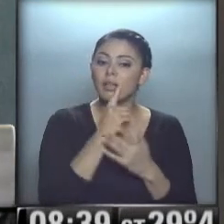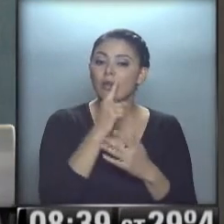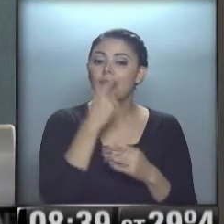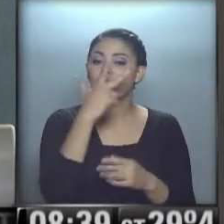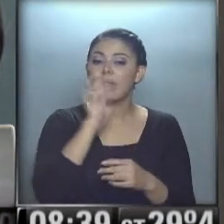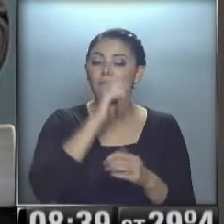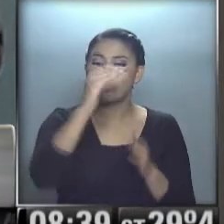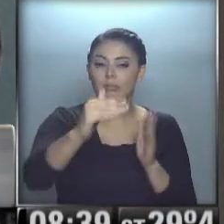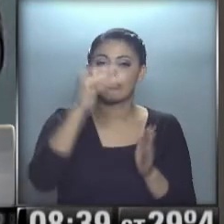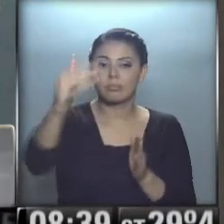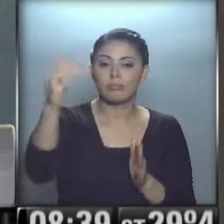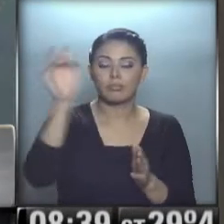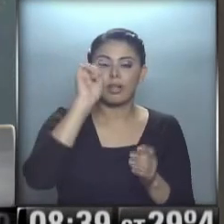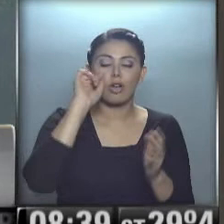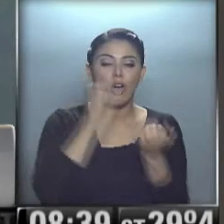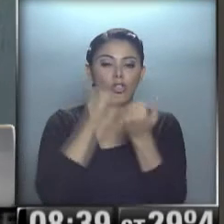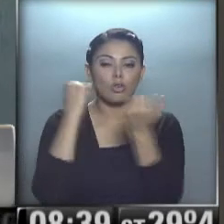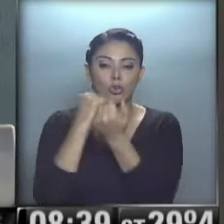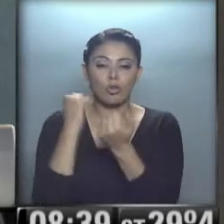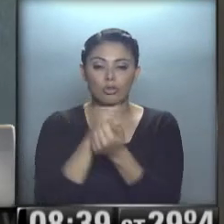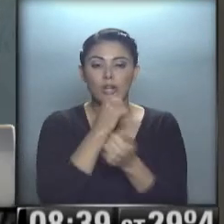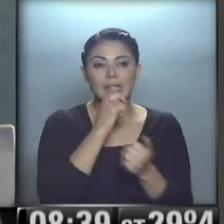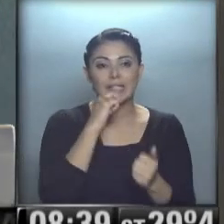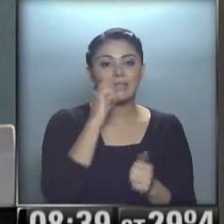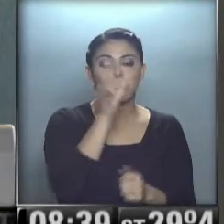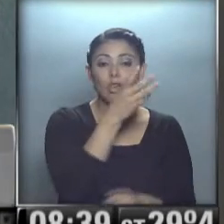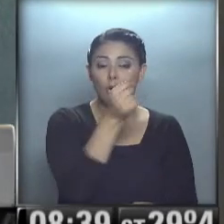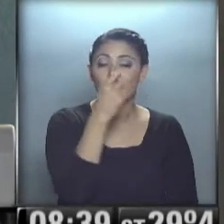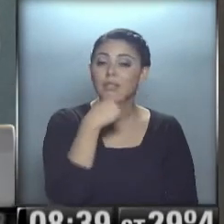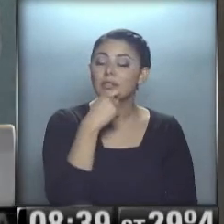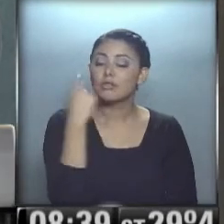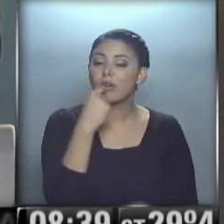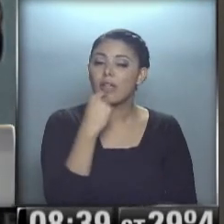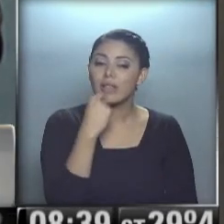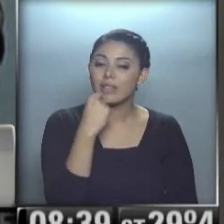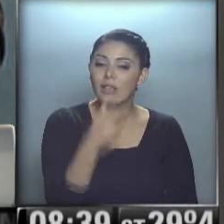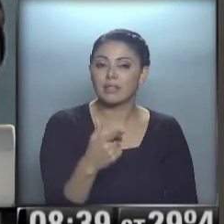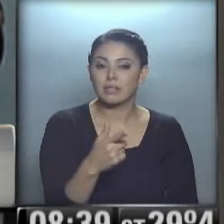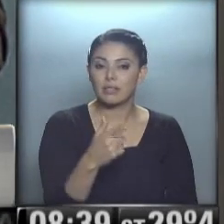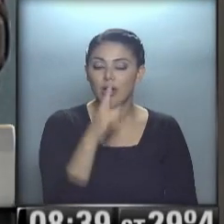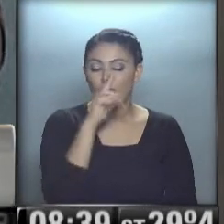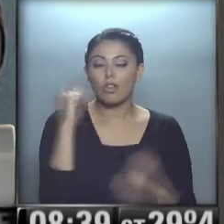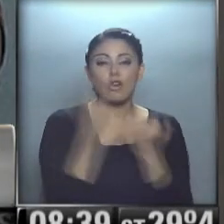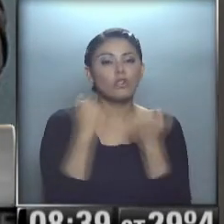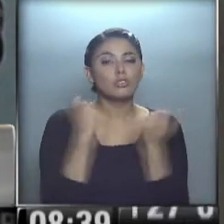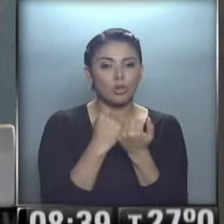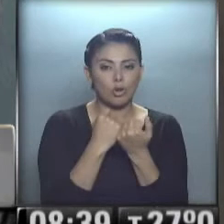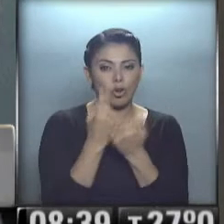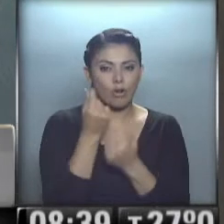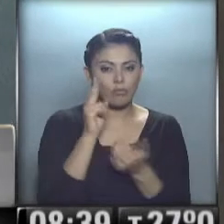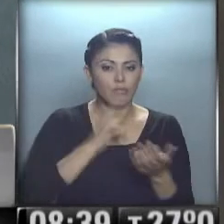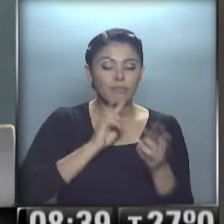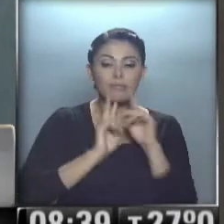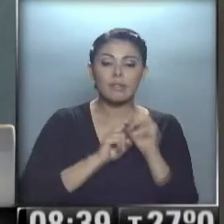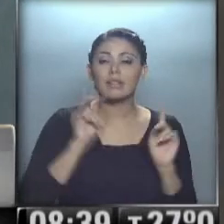trimestral en la cadena, proveedor al consumidor. Y obviamente, cuando nosotros planteamos supervisión o control de carácter fiscal,